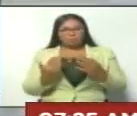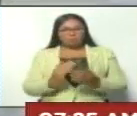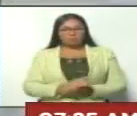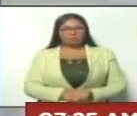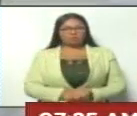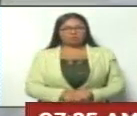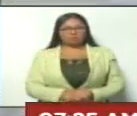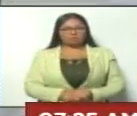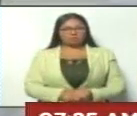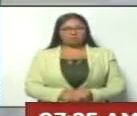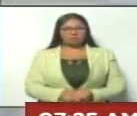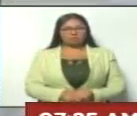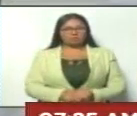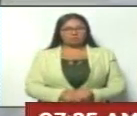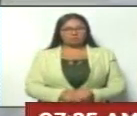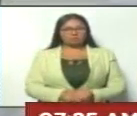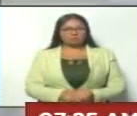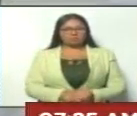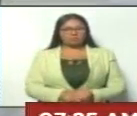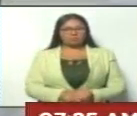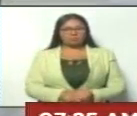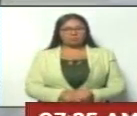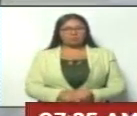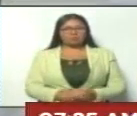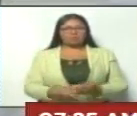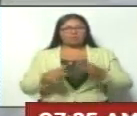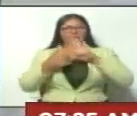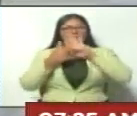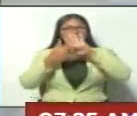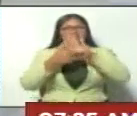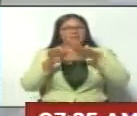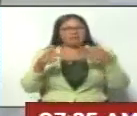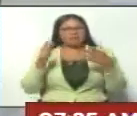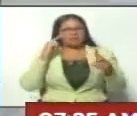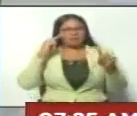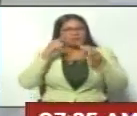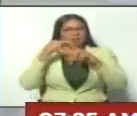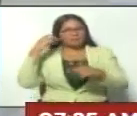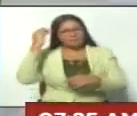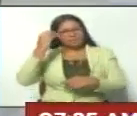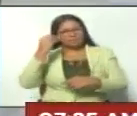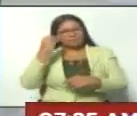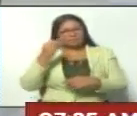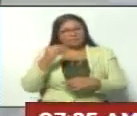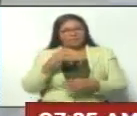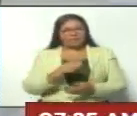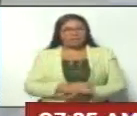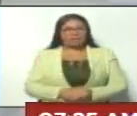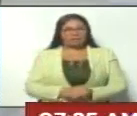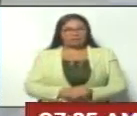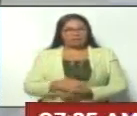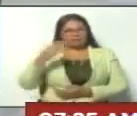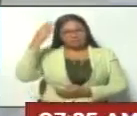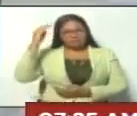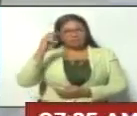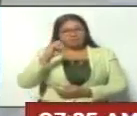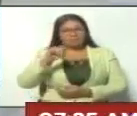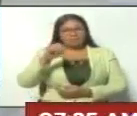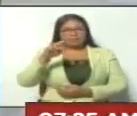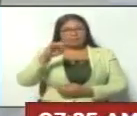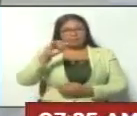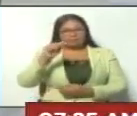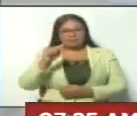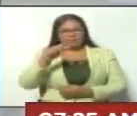también porque representa la creencia hacia la diosa María Leonza. Entonces, en ese